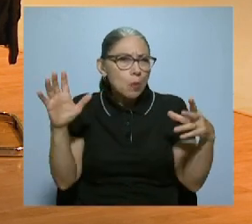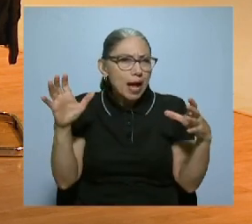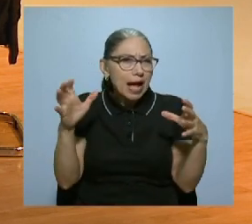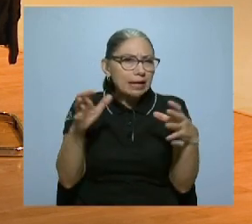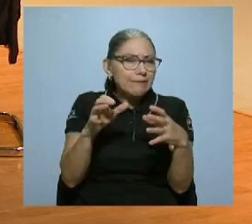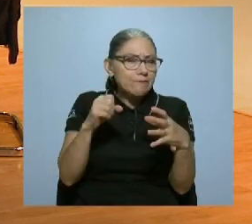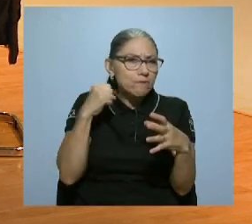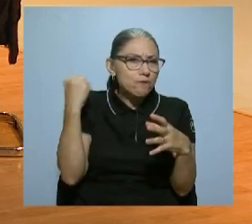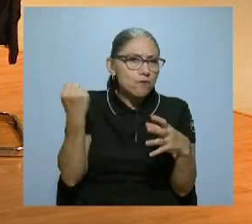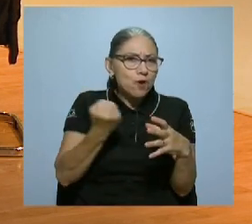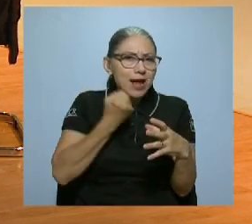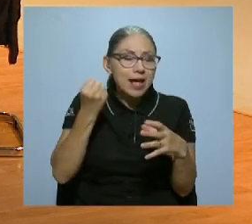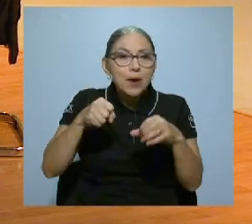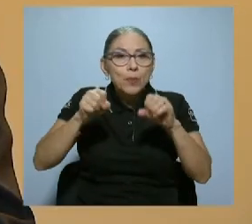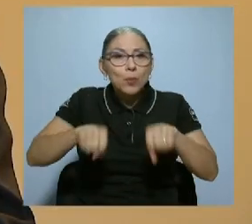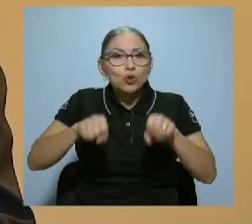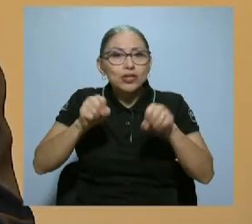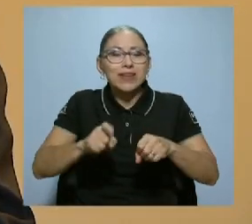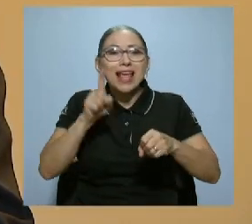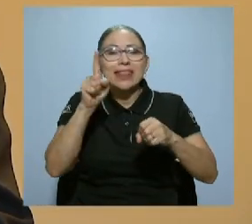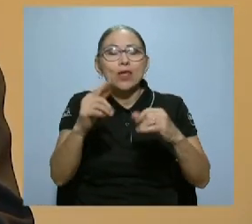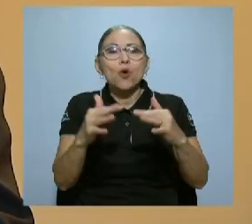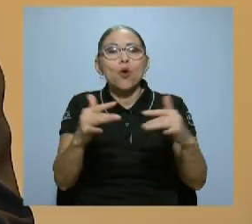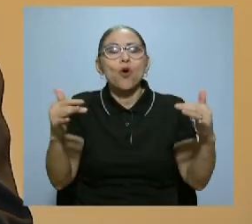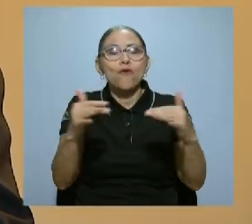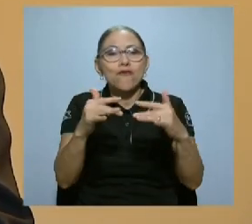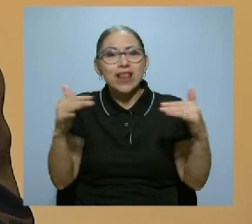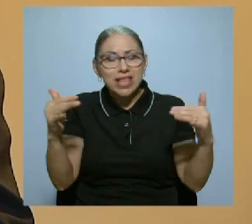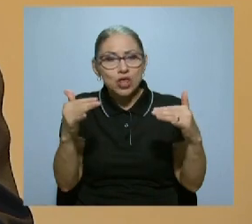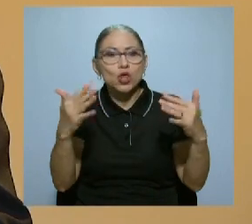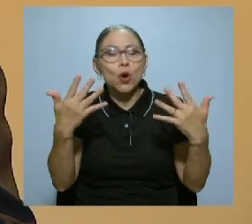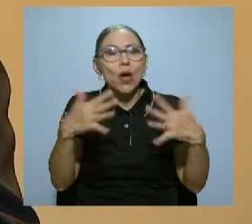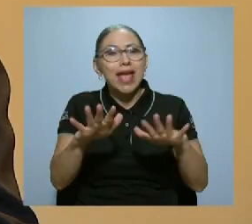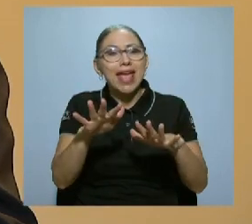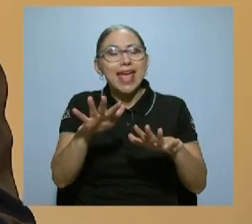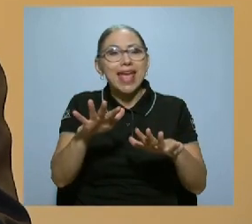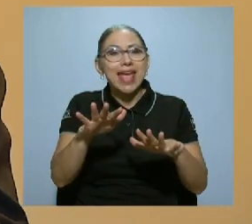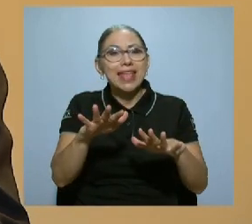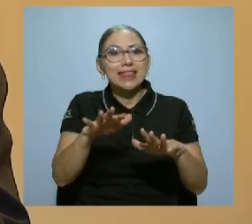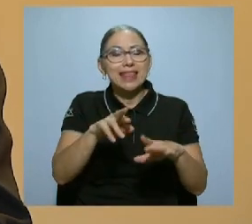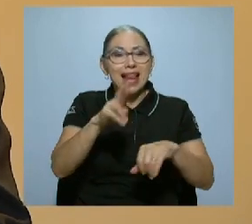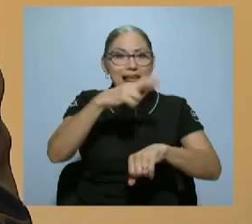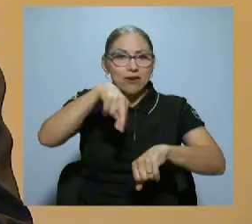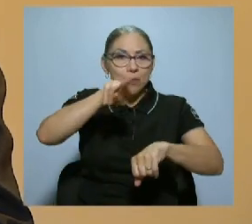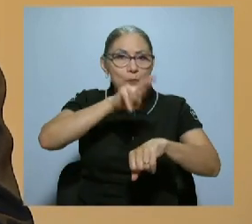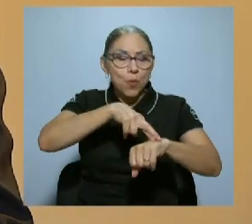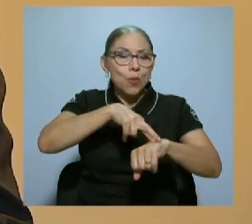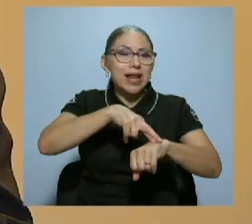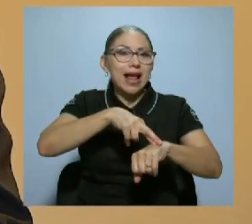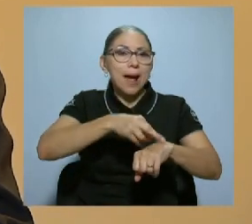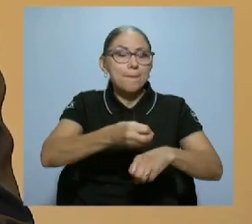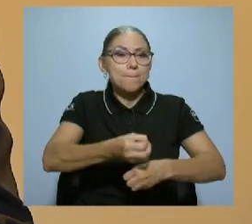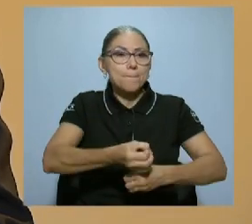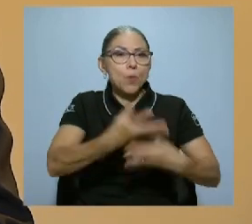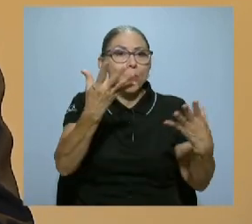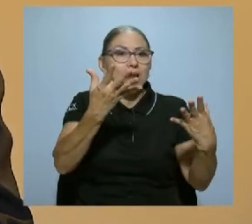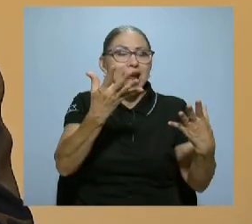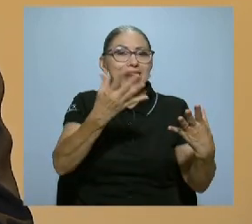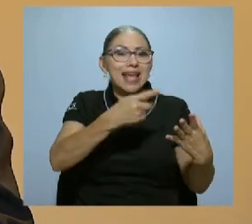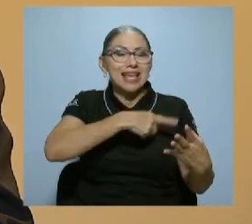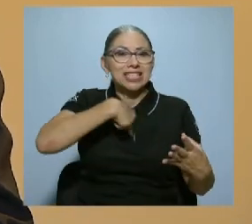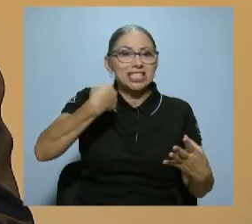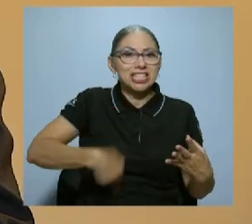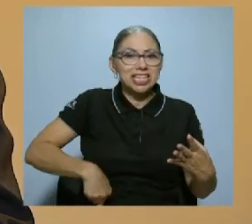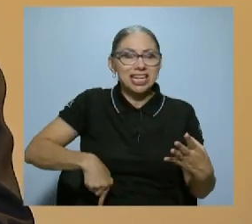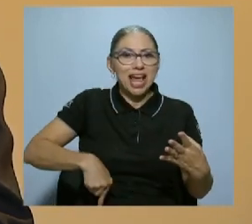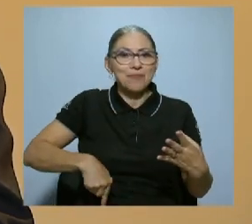la posibilidad de un conflicto en el estrecho entre la República Popular China y Taiwán.